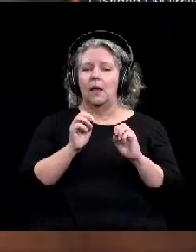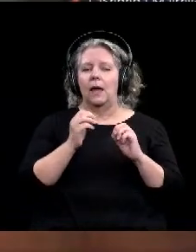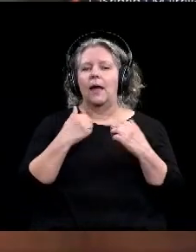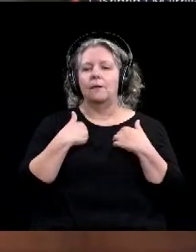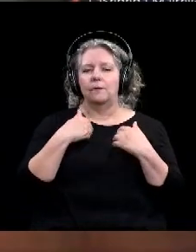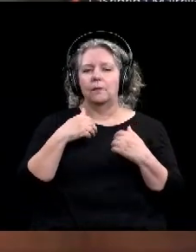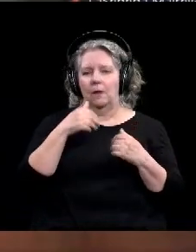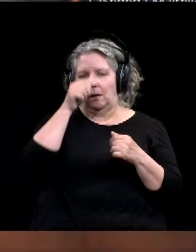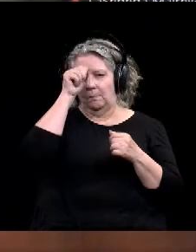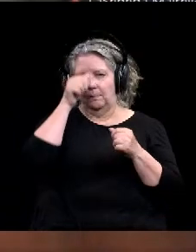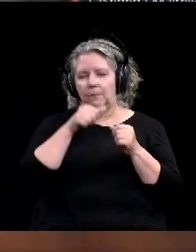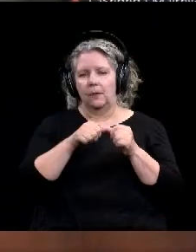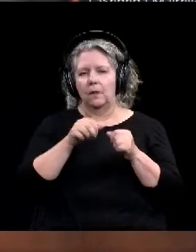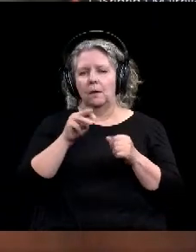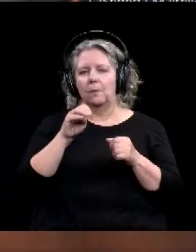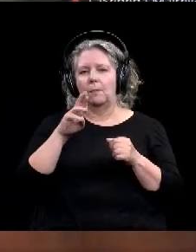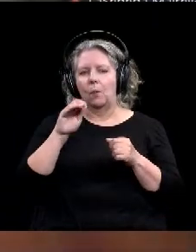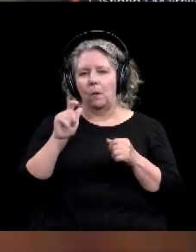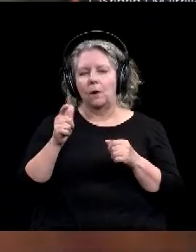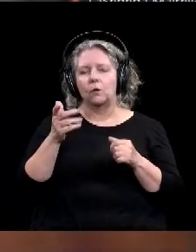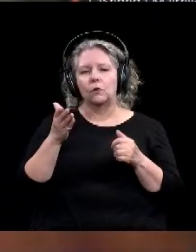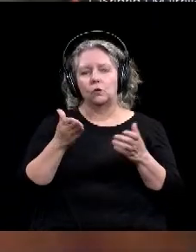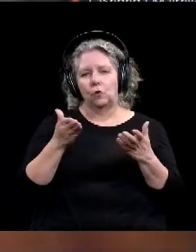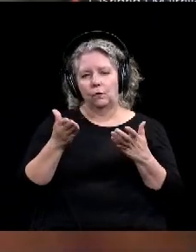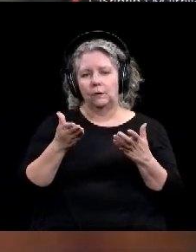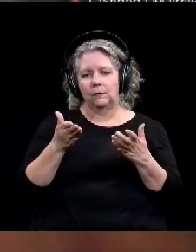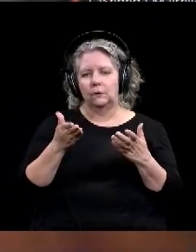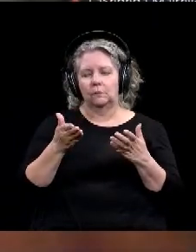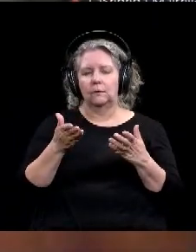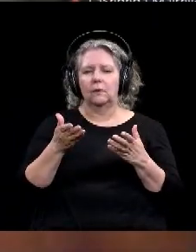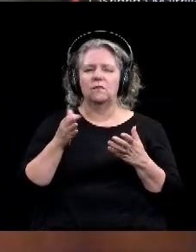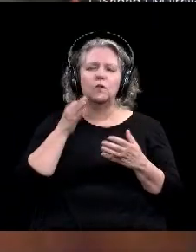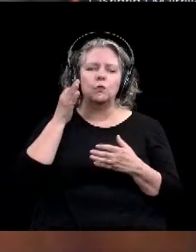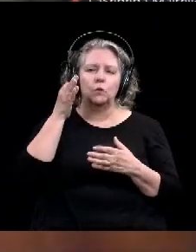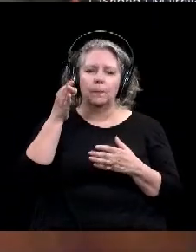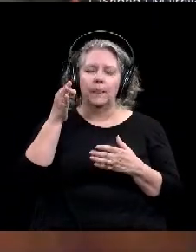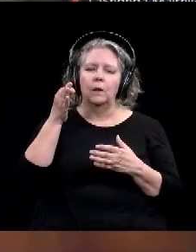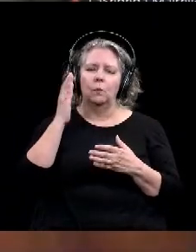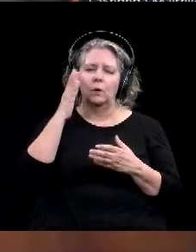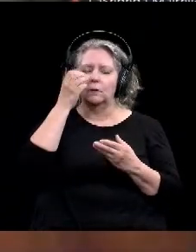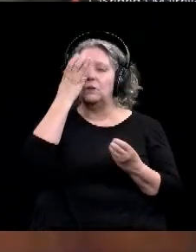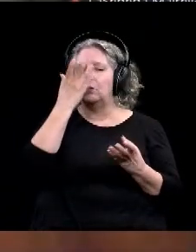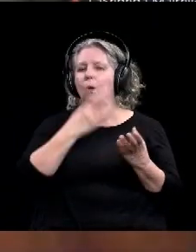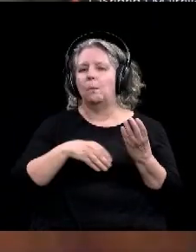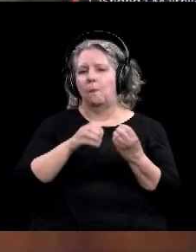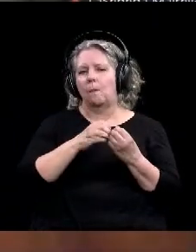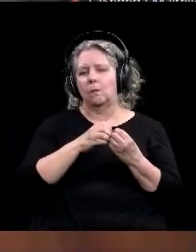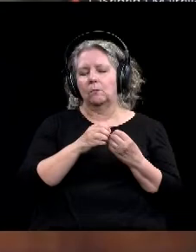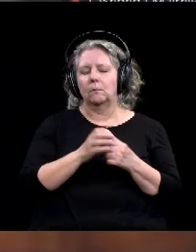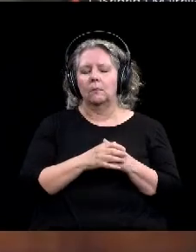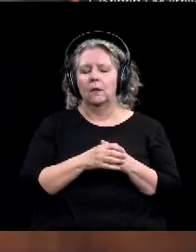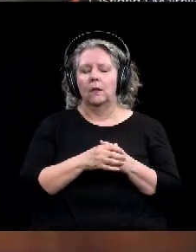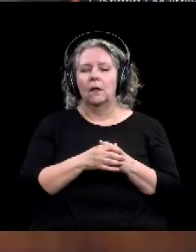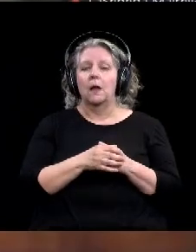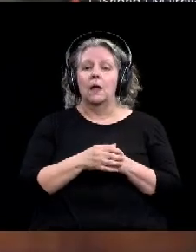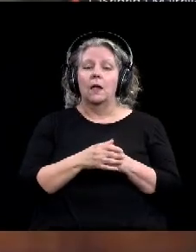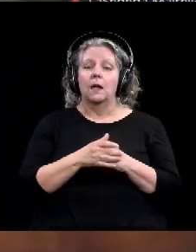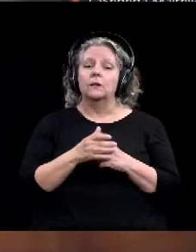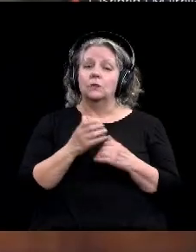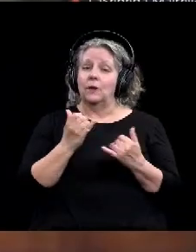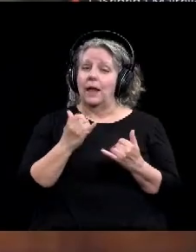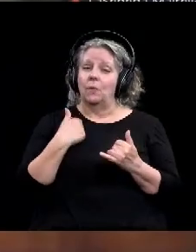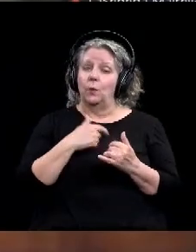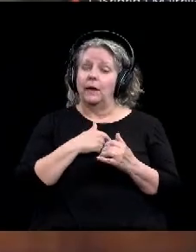querido por esta dependencia así es que mientras vamos a ver más recuperación en nuestra